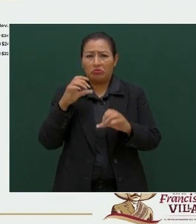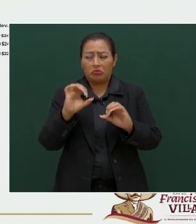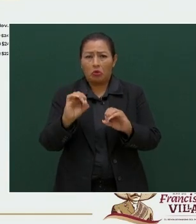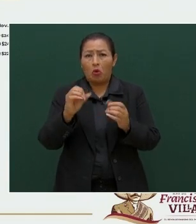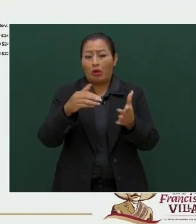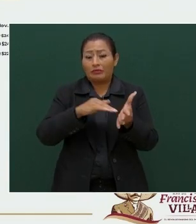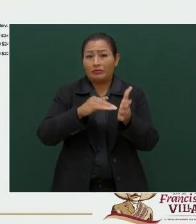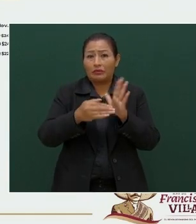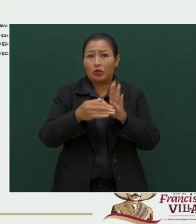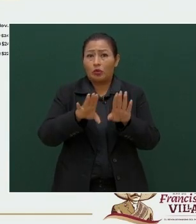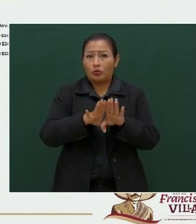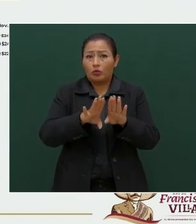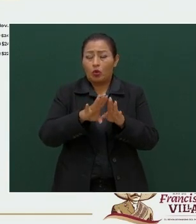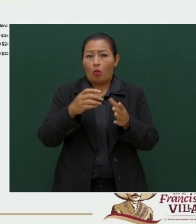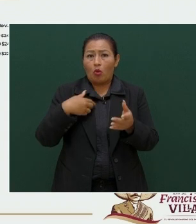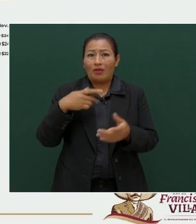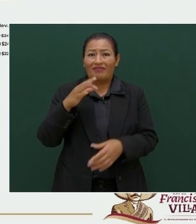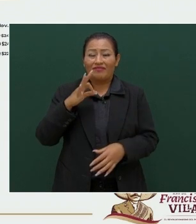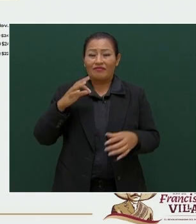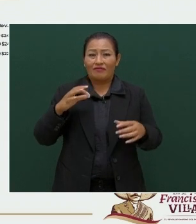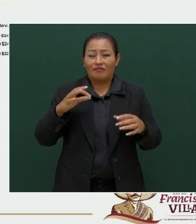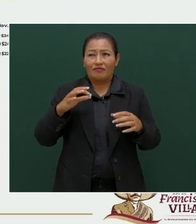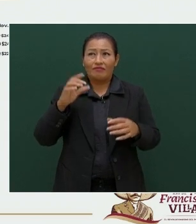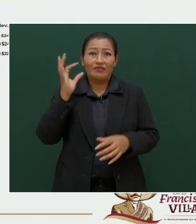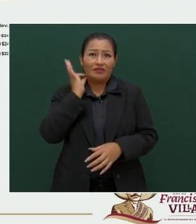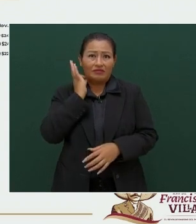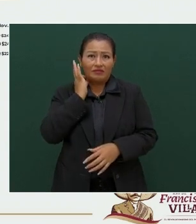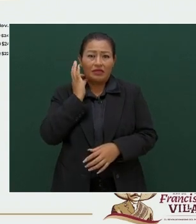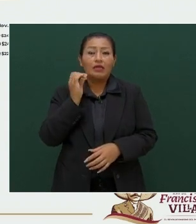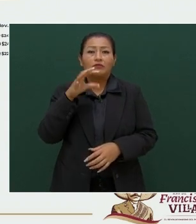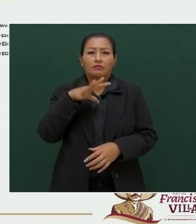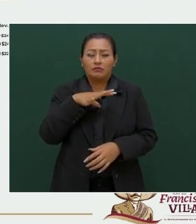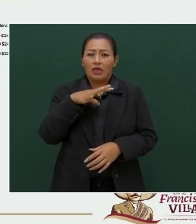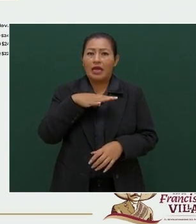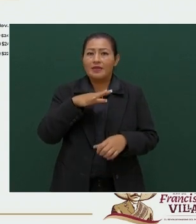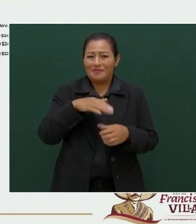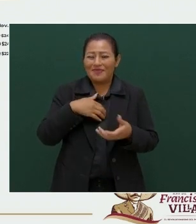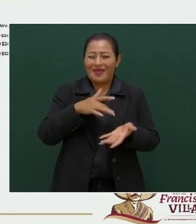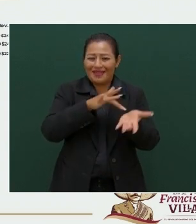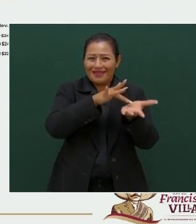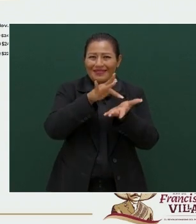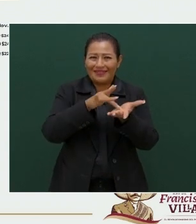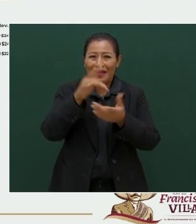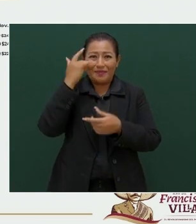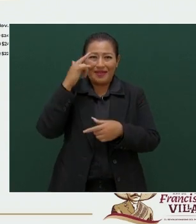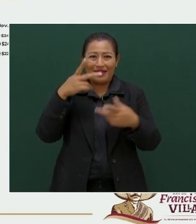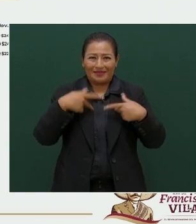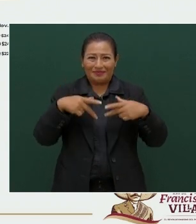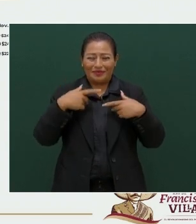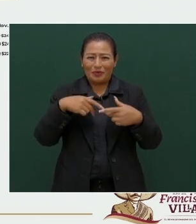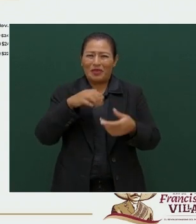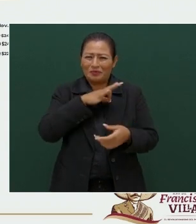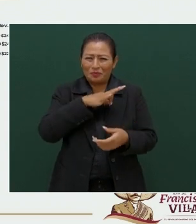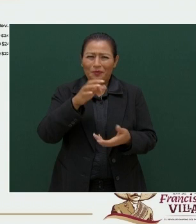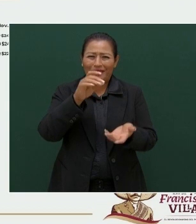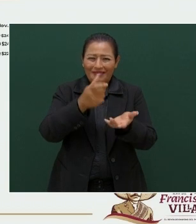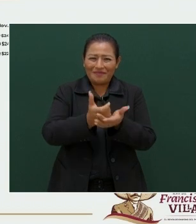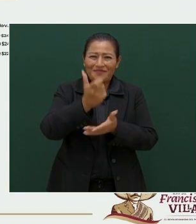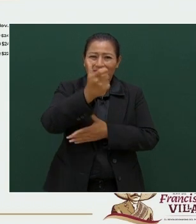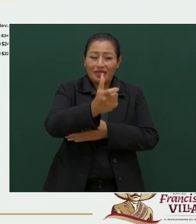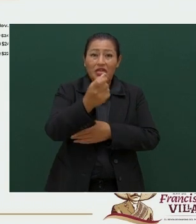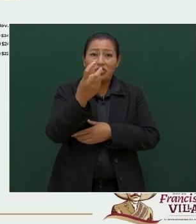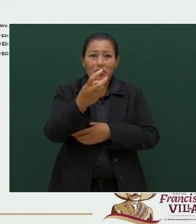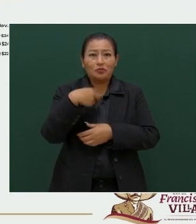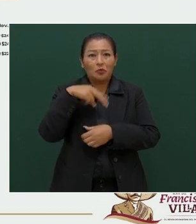las estrategias de incentivos fiscales siguen teniendo una incidencia favorable para consumidoras y consumidores. Y esto